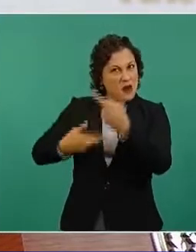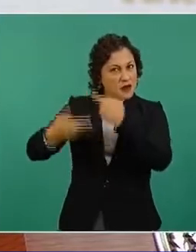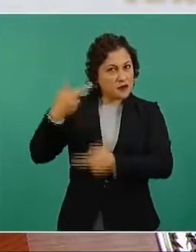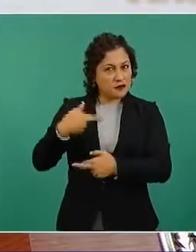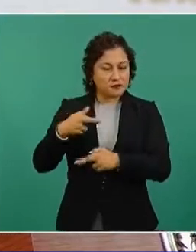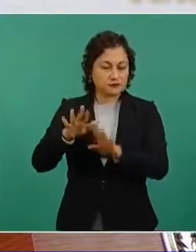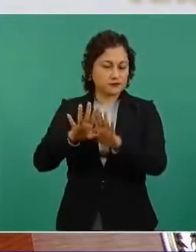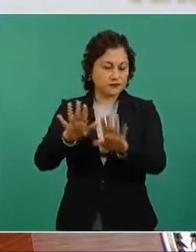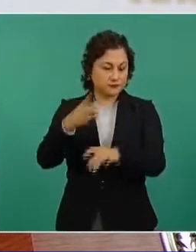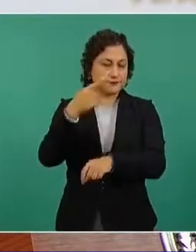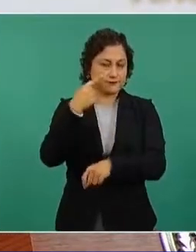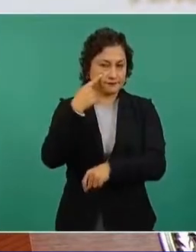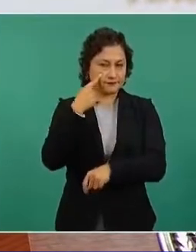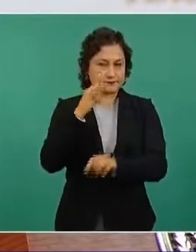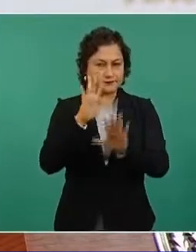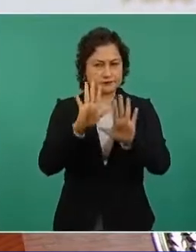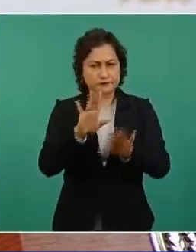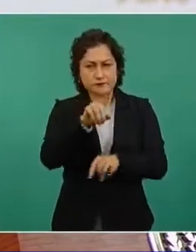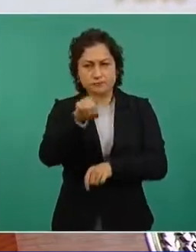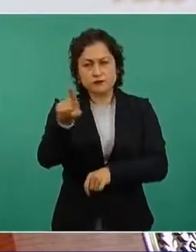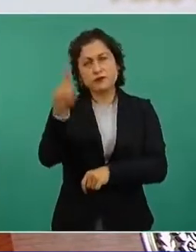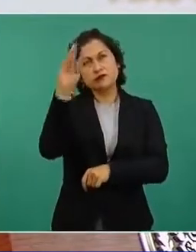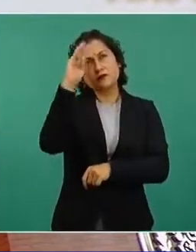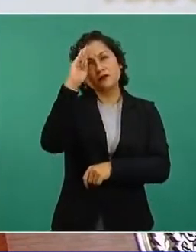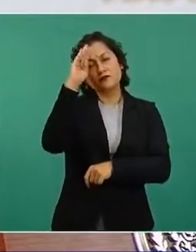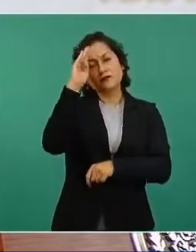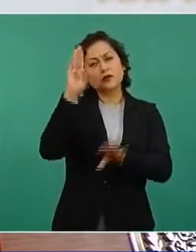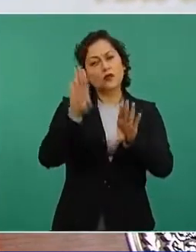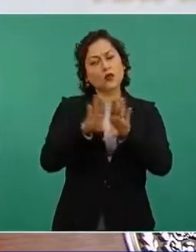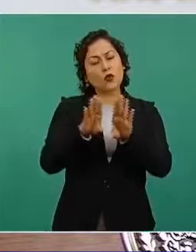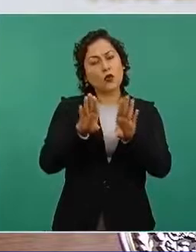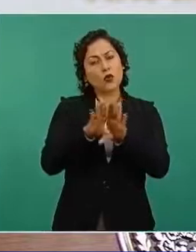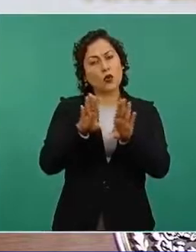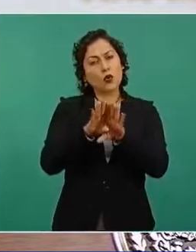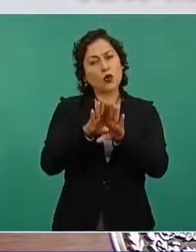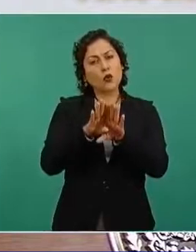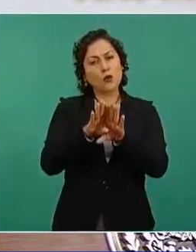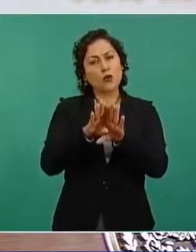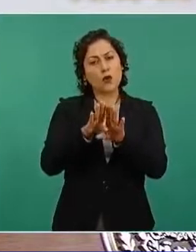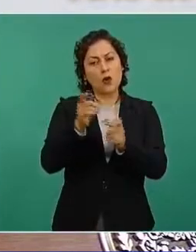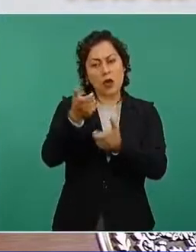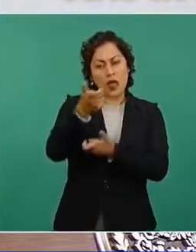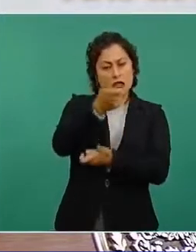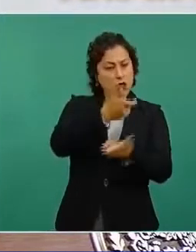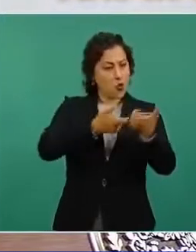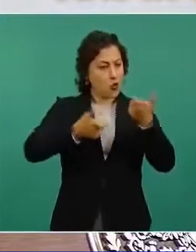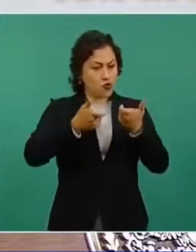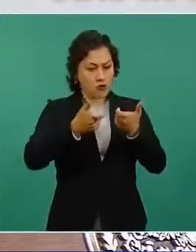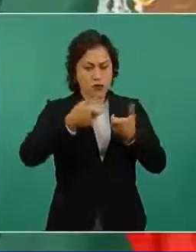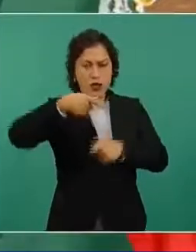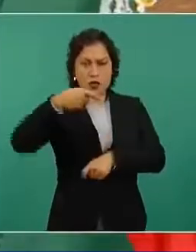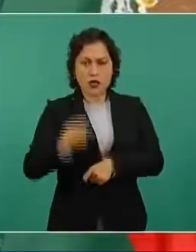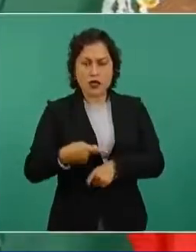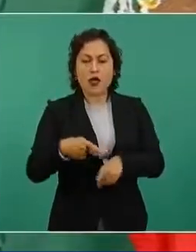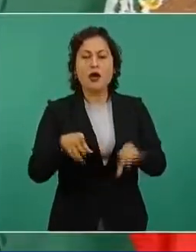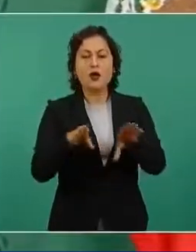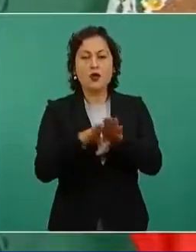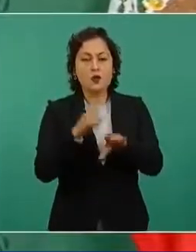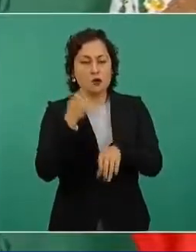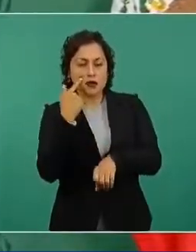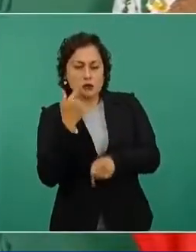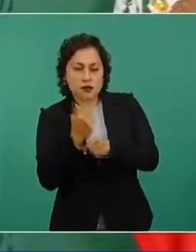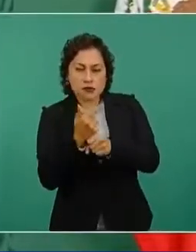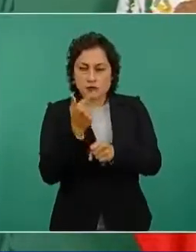La mejor manera de medir el deterioro a la economía popular es de que